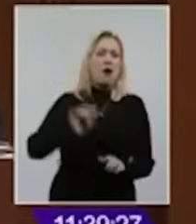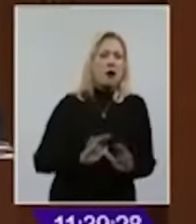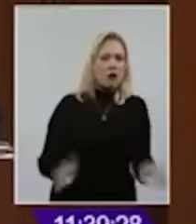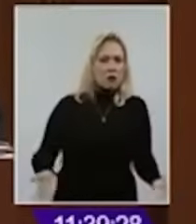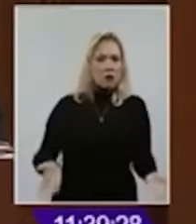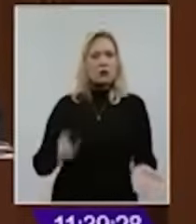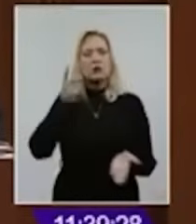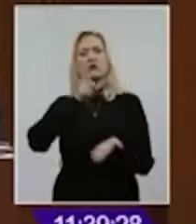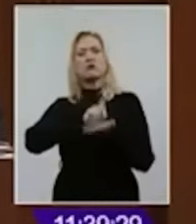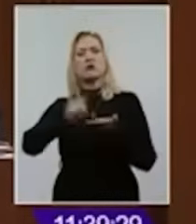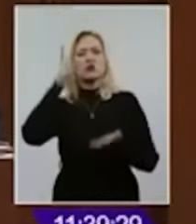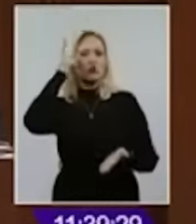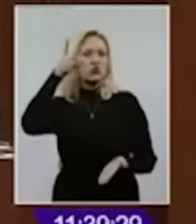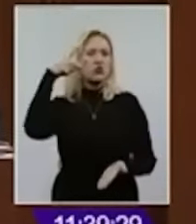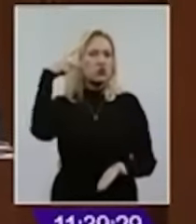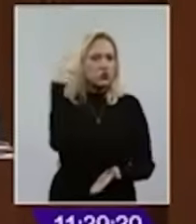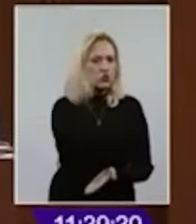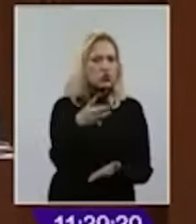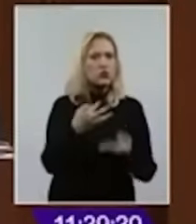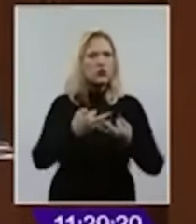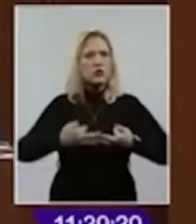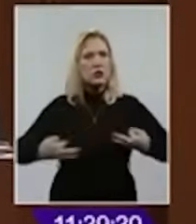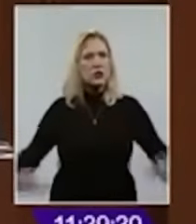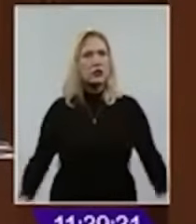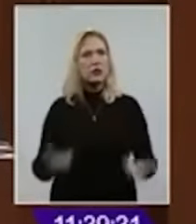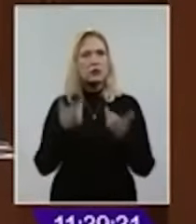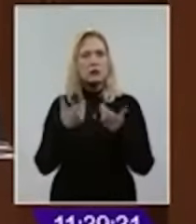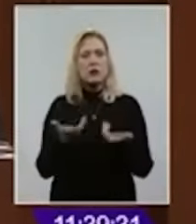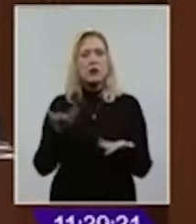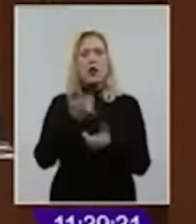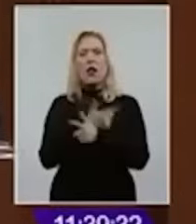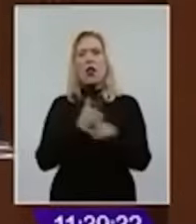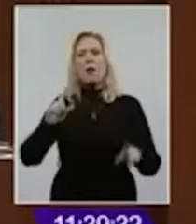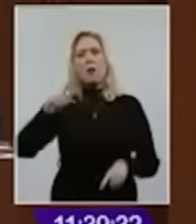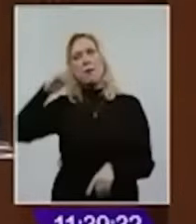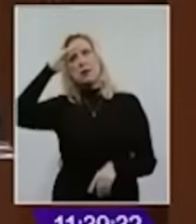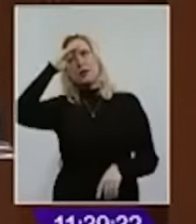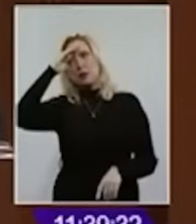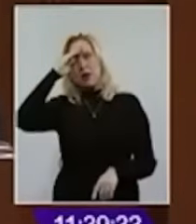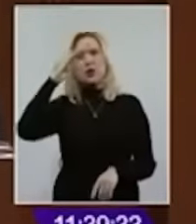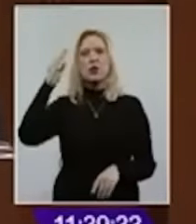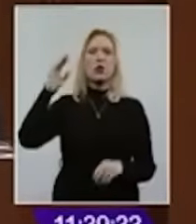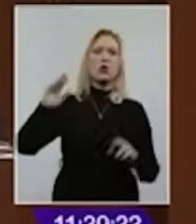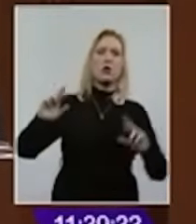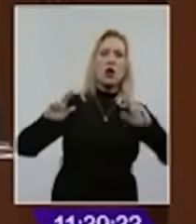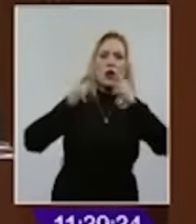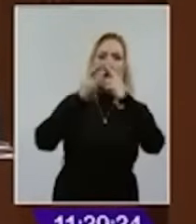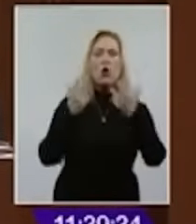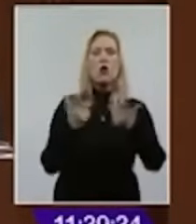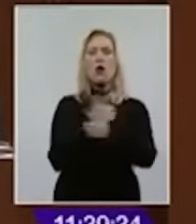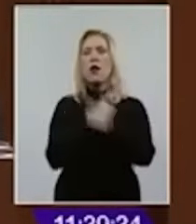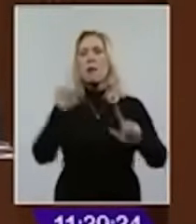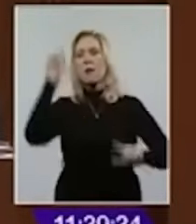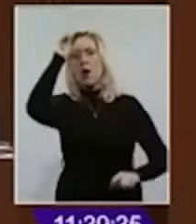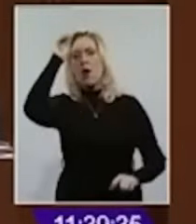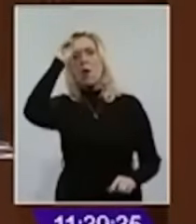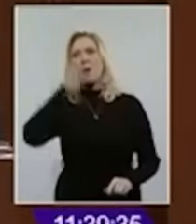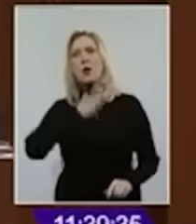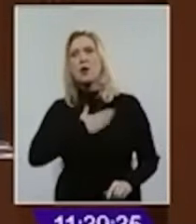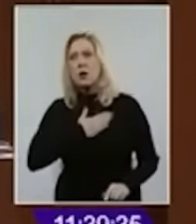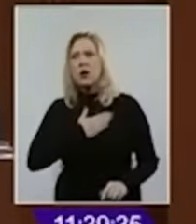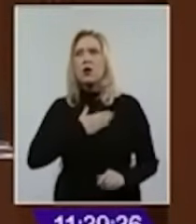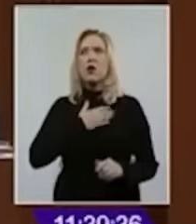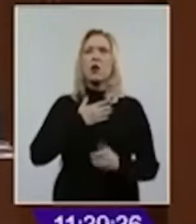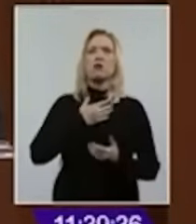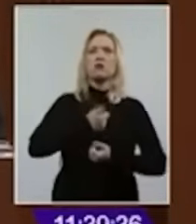la libertad de pensamiento, de conciencia y de religión, a la libertad de opinión y expresión, a la libertad de reunión y